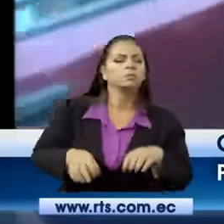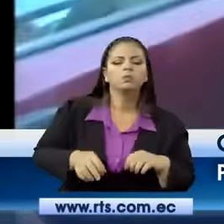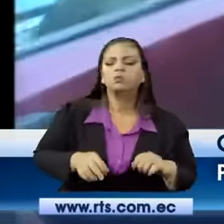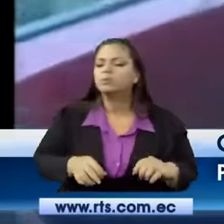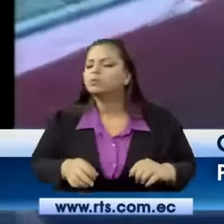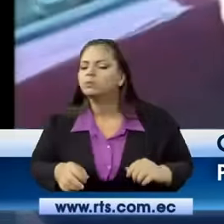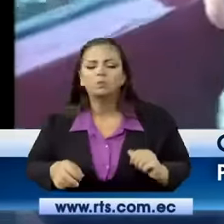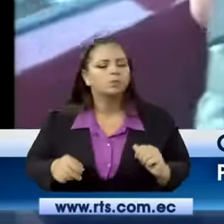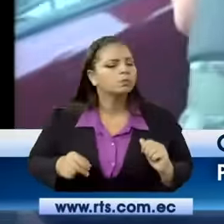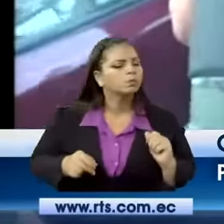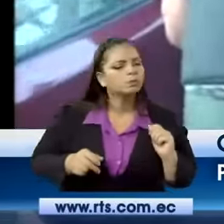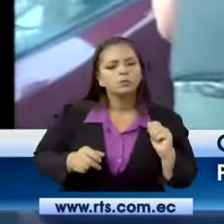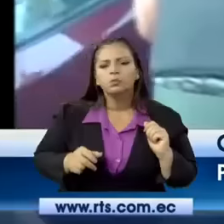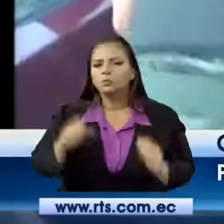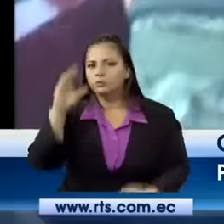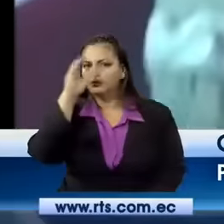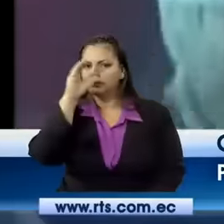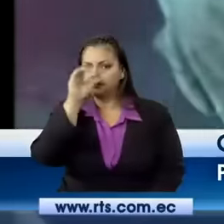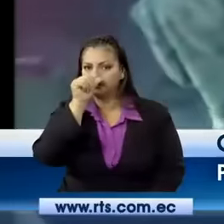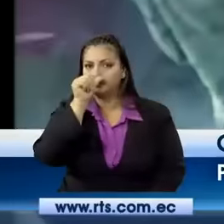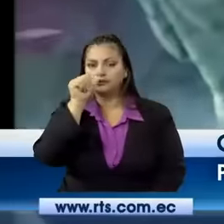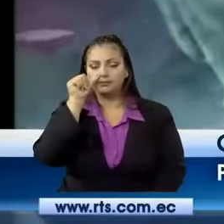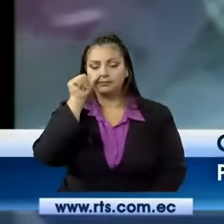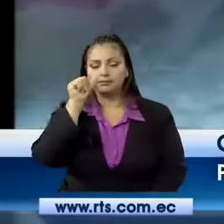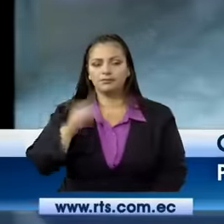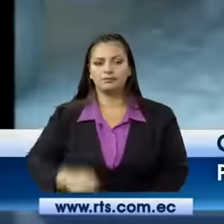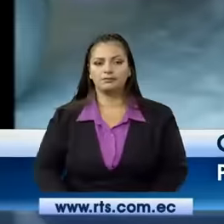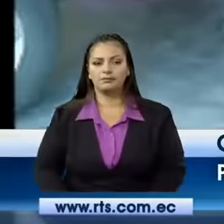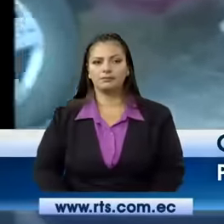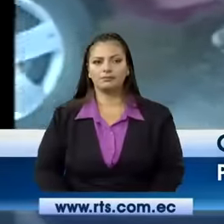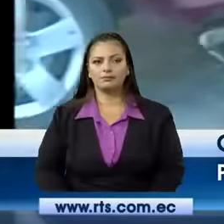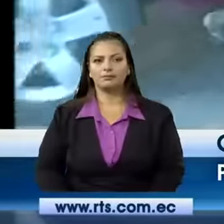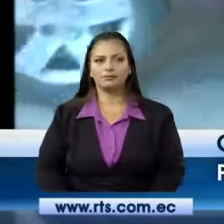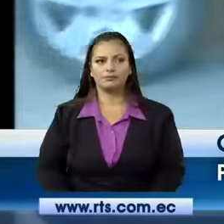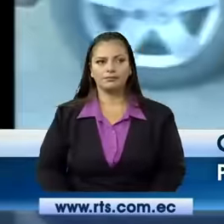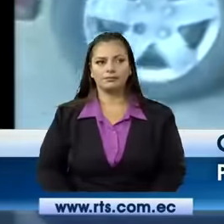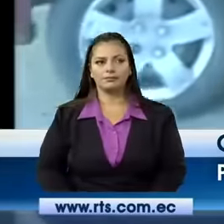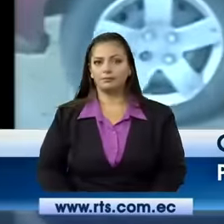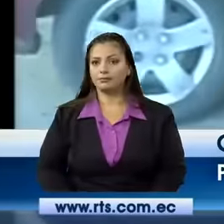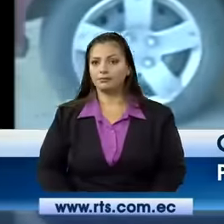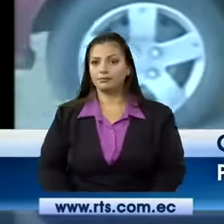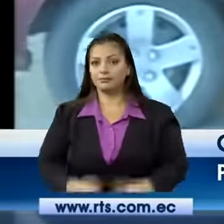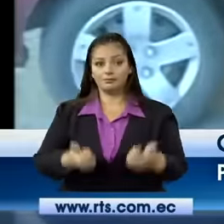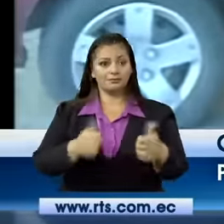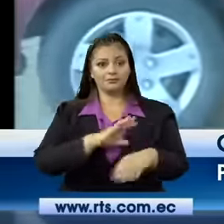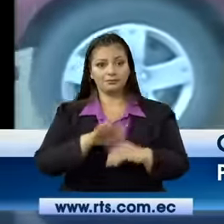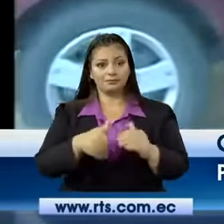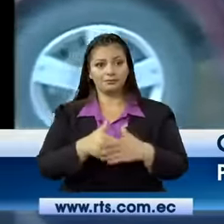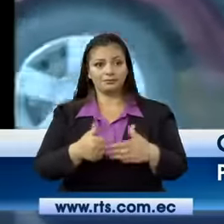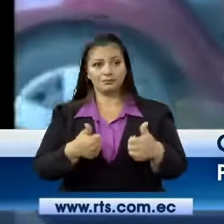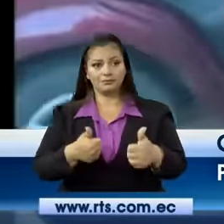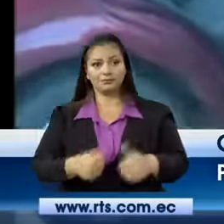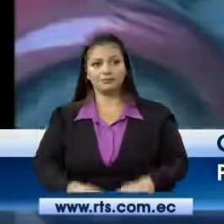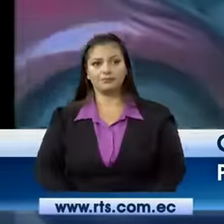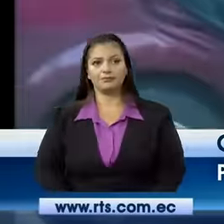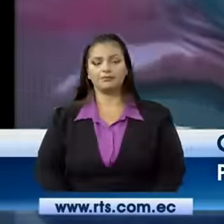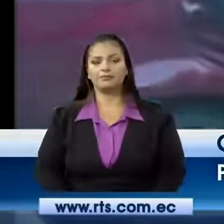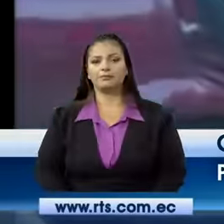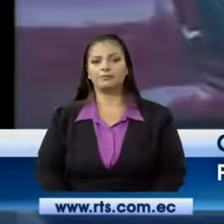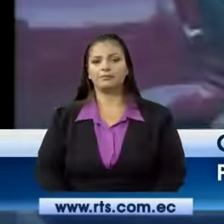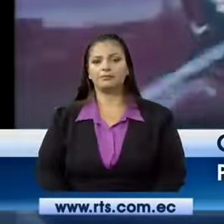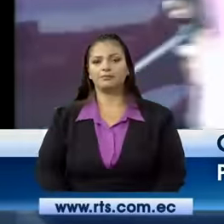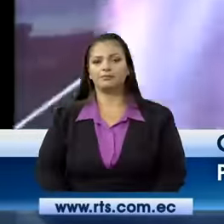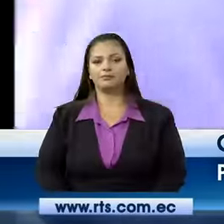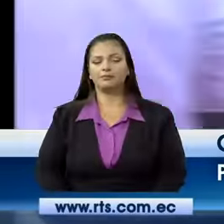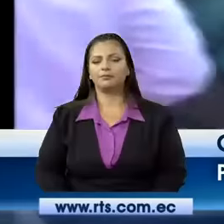oler cualquier sustancia prohibida todo bien Todo en orden dice caballero voy a pasar por ahí Martín